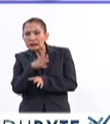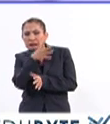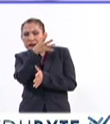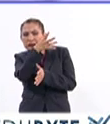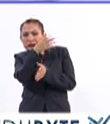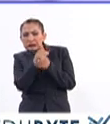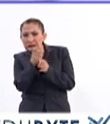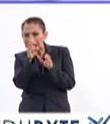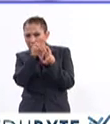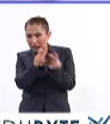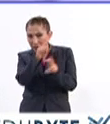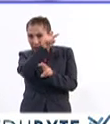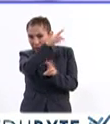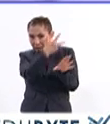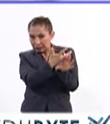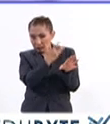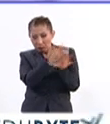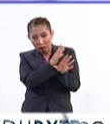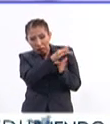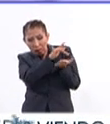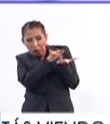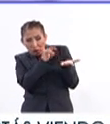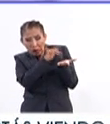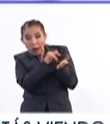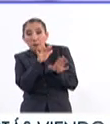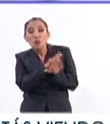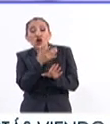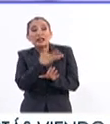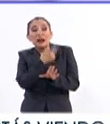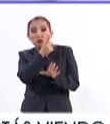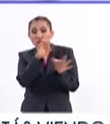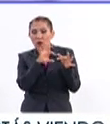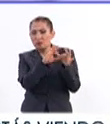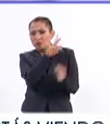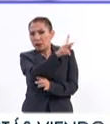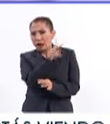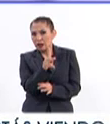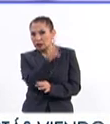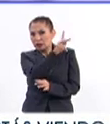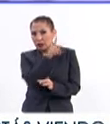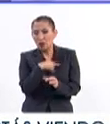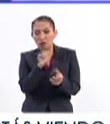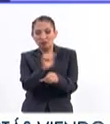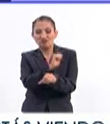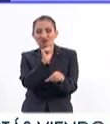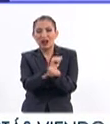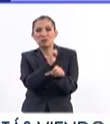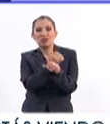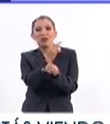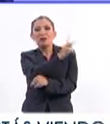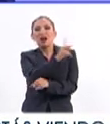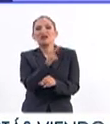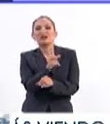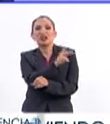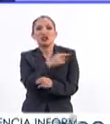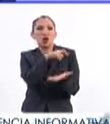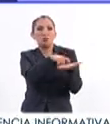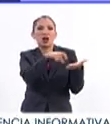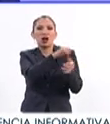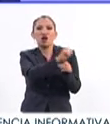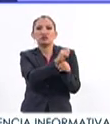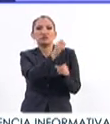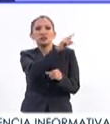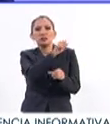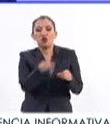los mismos análisis que se miden en Estados Unidos, por tener mucho vínculo, ¿no? En esta parte del trasiego, de transporte. Esta parte les compramos. Así